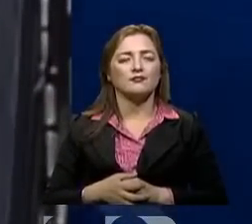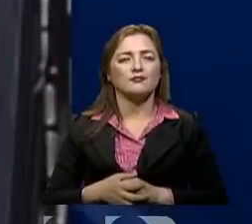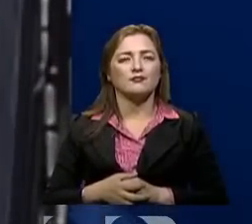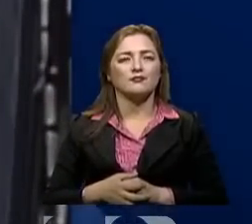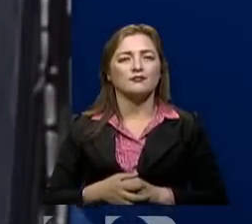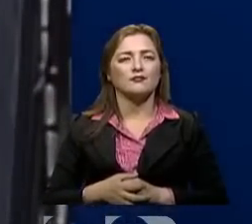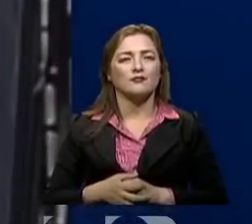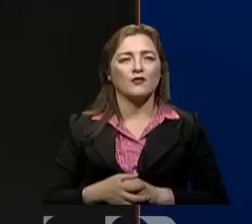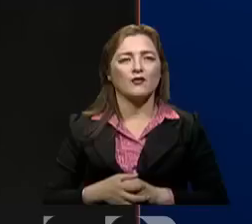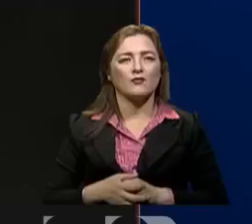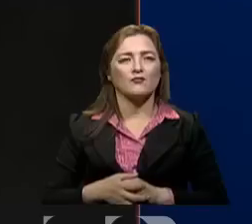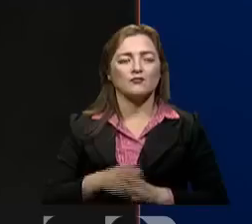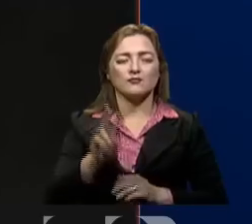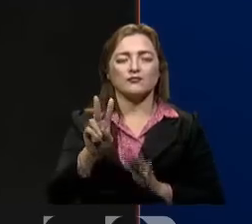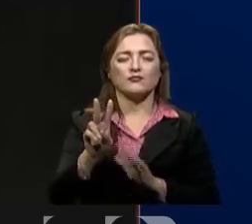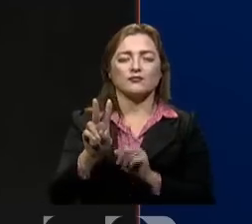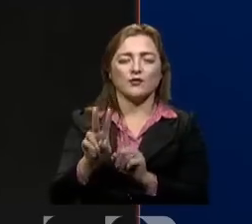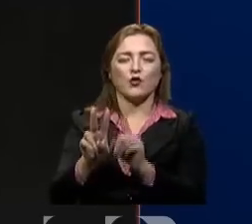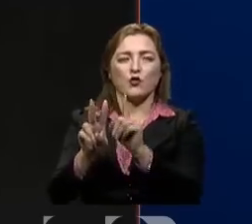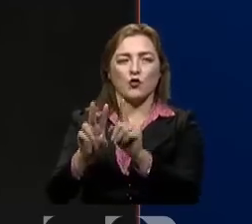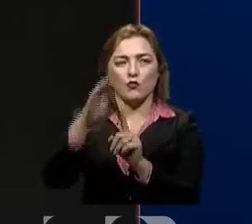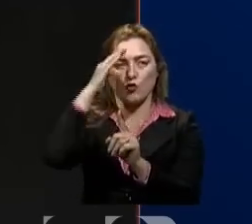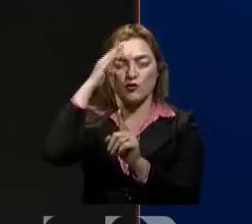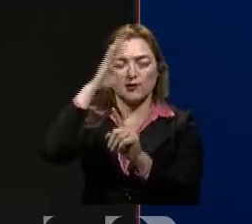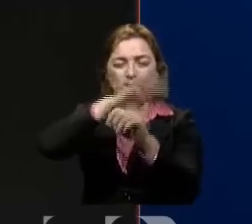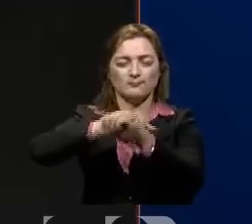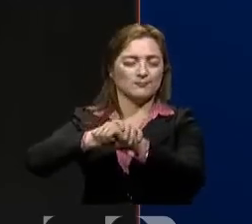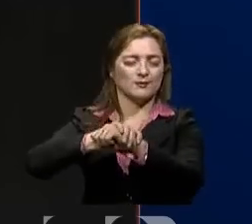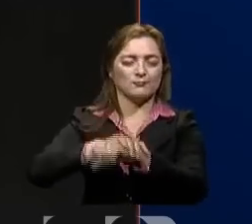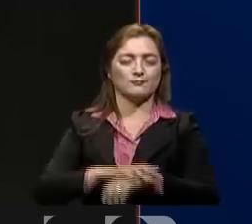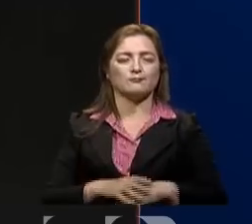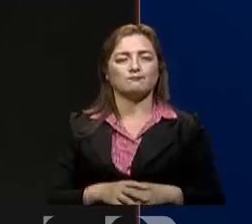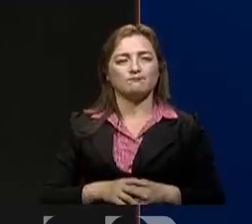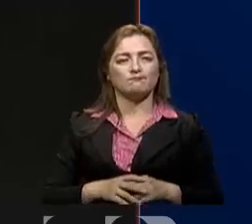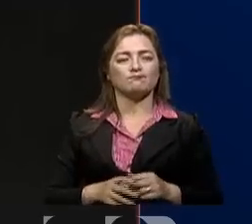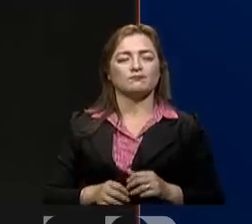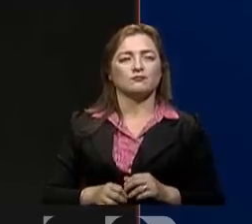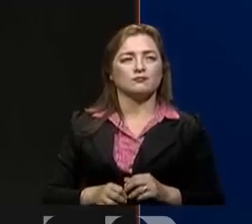Pero finalmente fueron neutralizados por los uniformados.